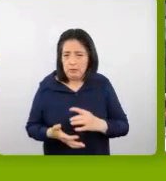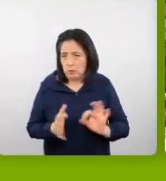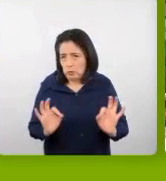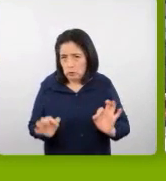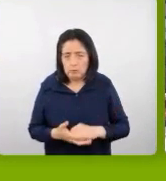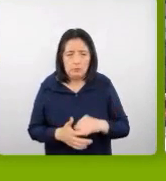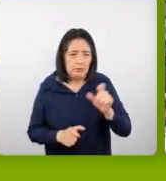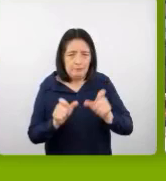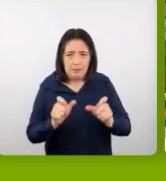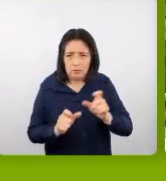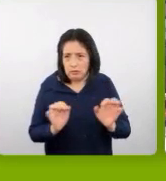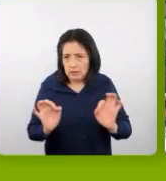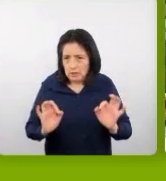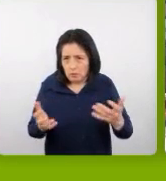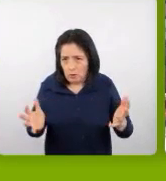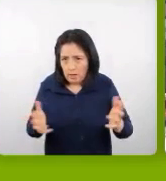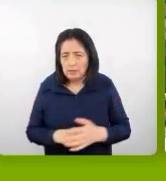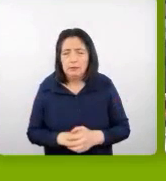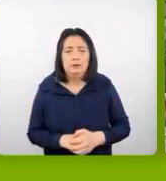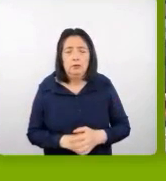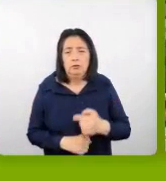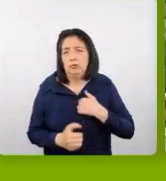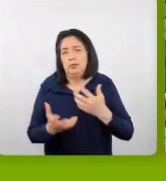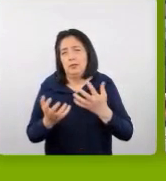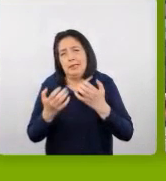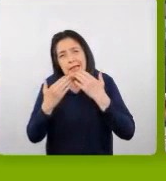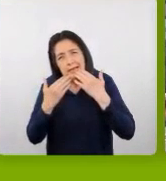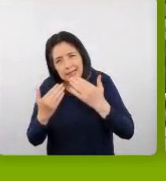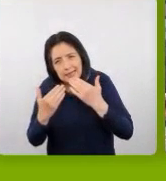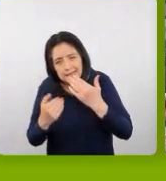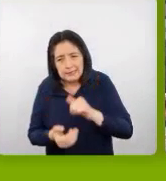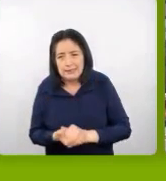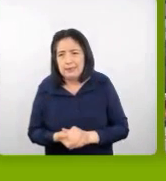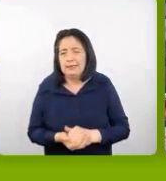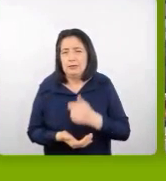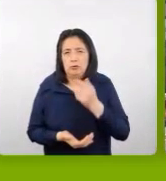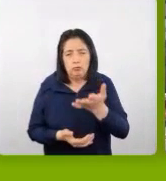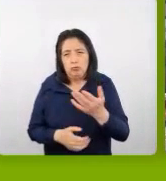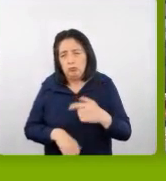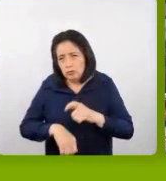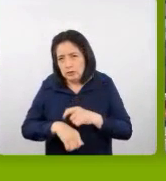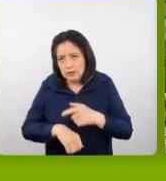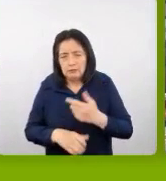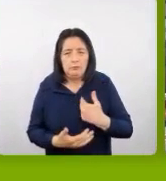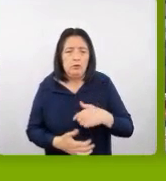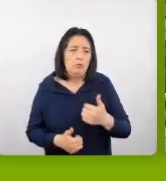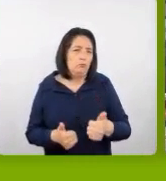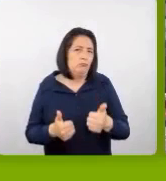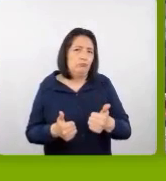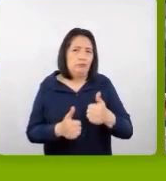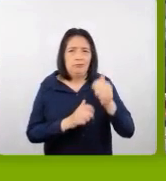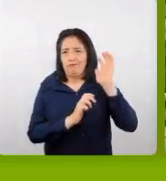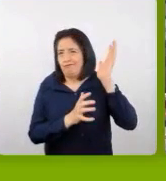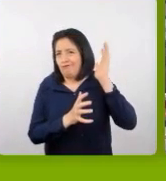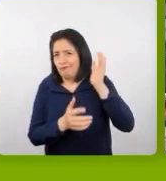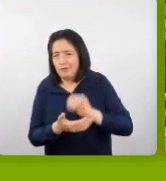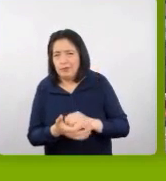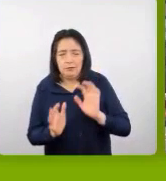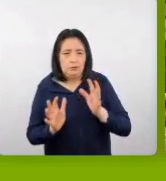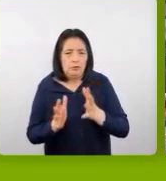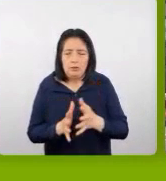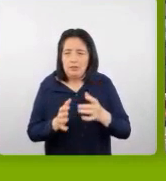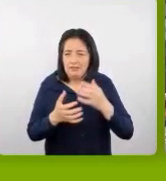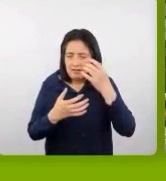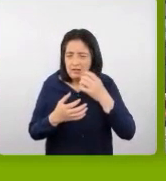del público. Más bien quería agradecerte por tu tiempo y por la excelente presentación. De hecho, ha sido información